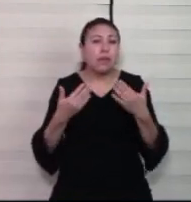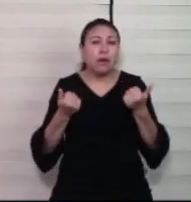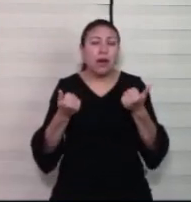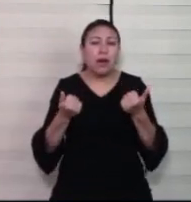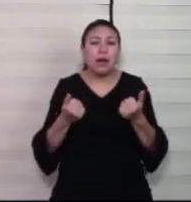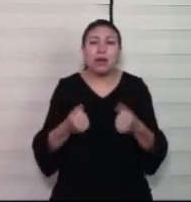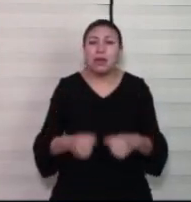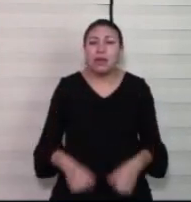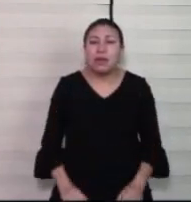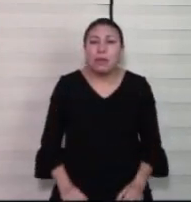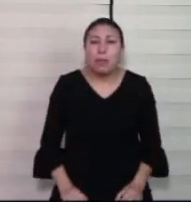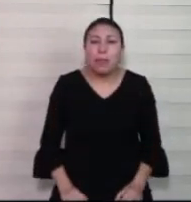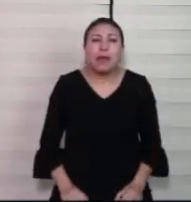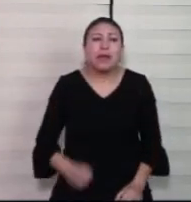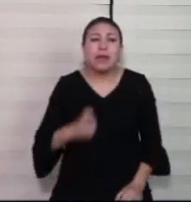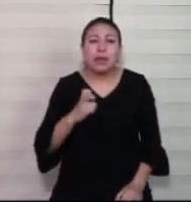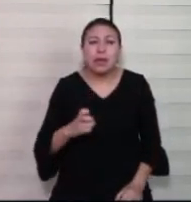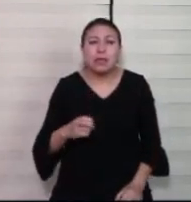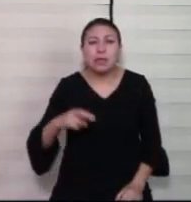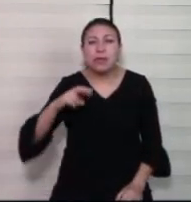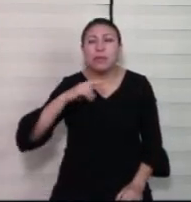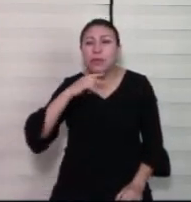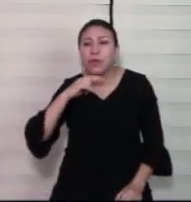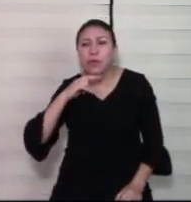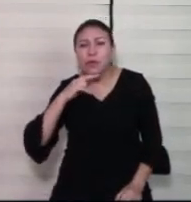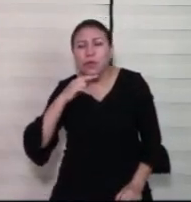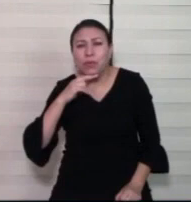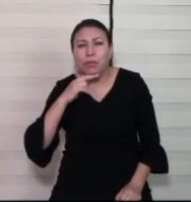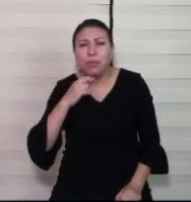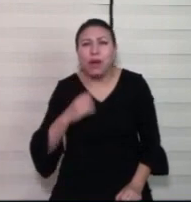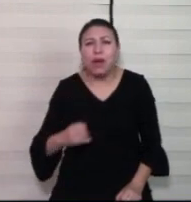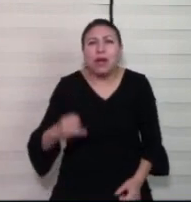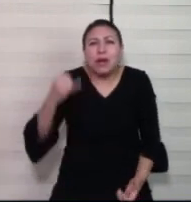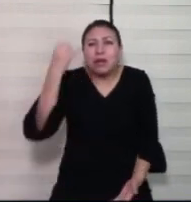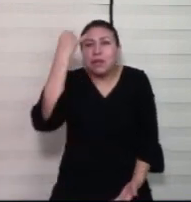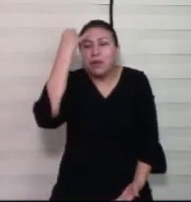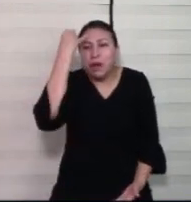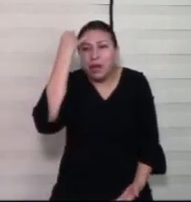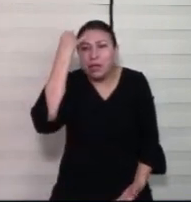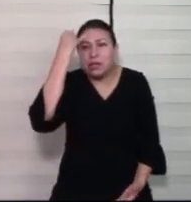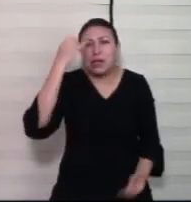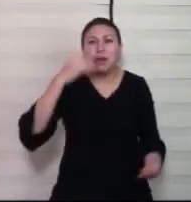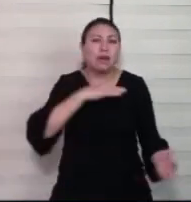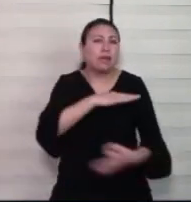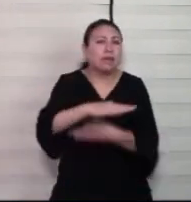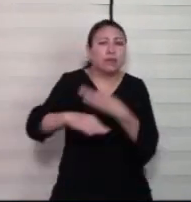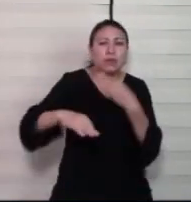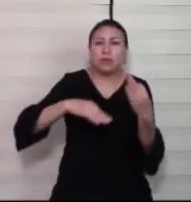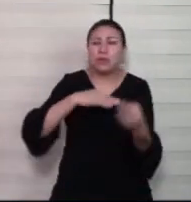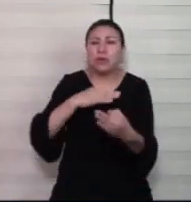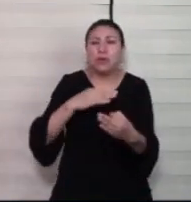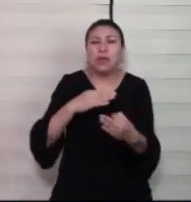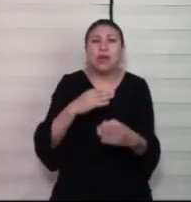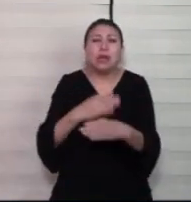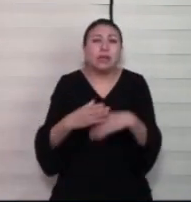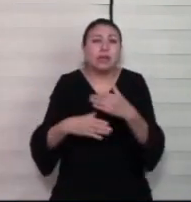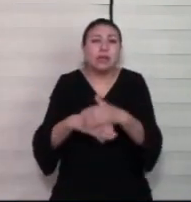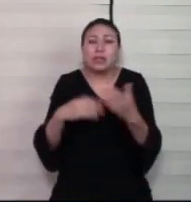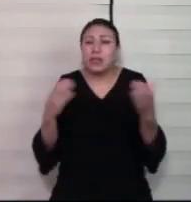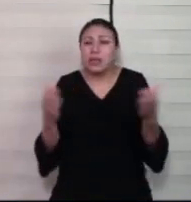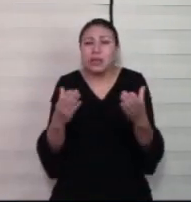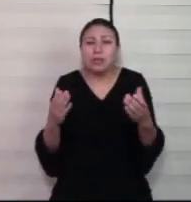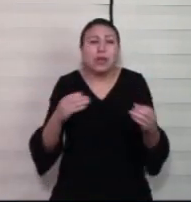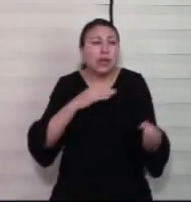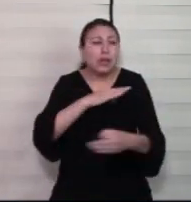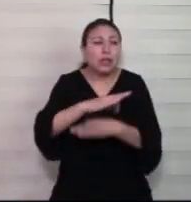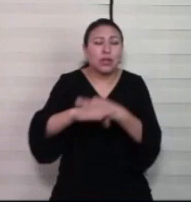está afectando y está inyectando incertidumbre en todo lo que hacemos y en todas las